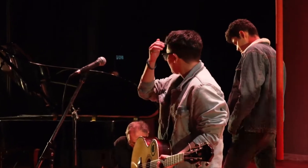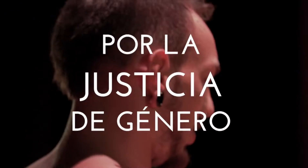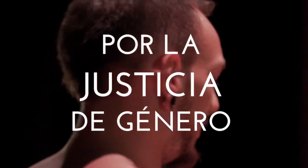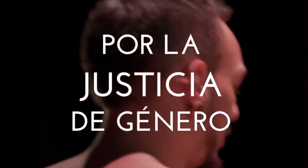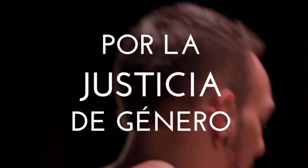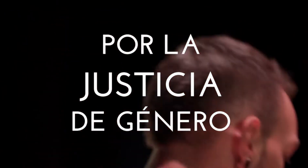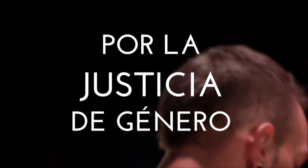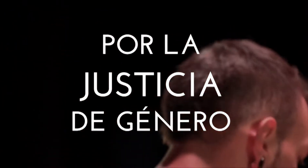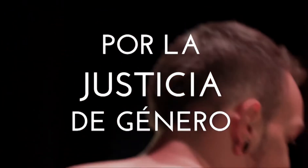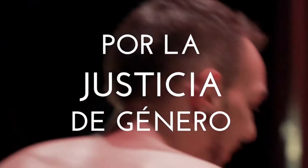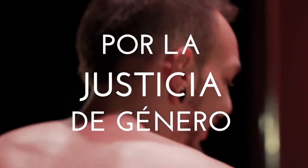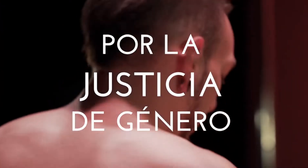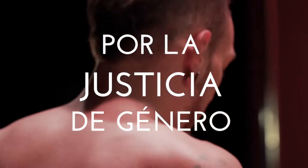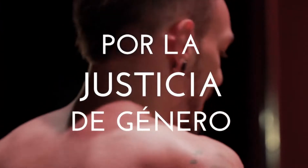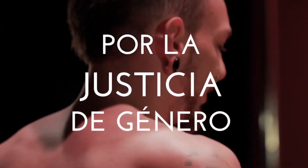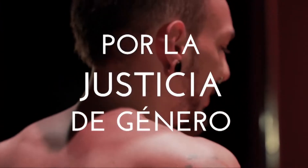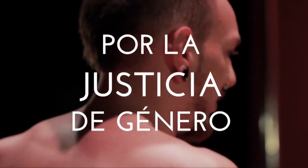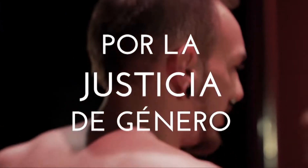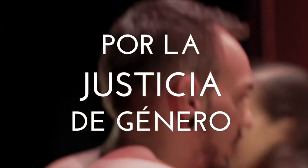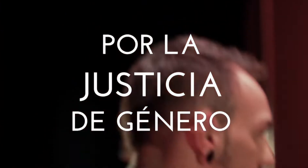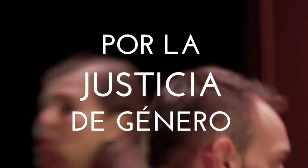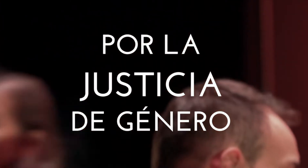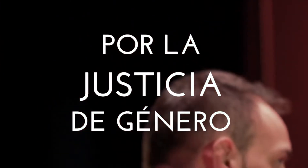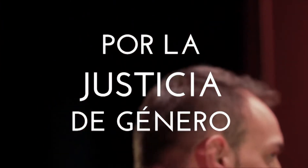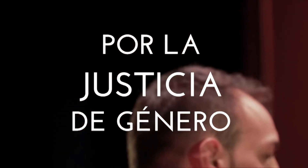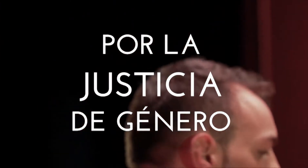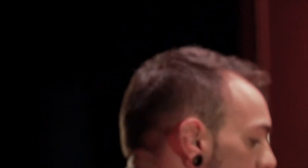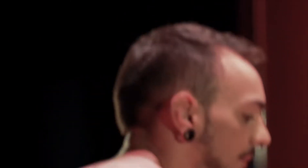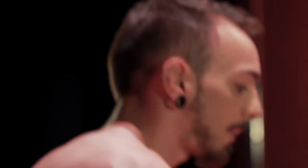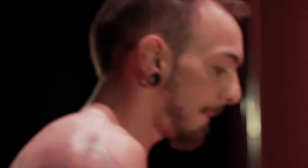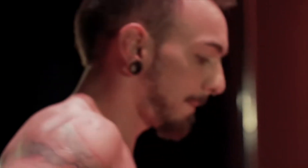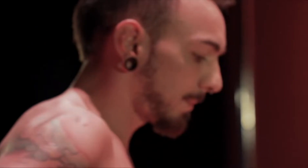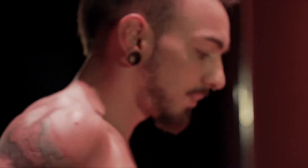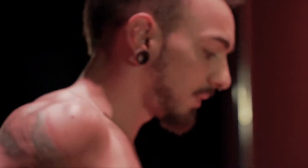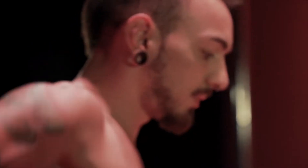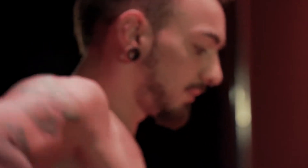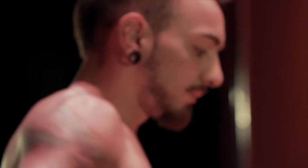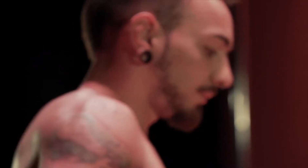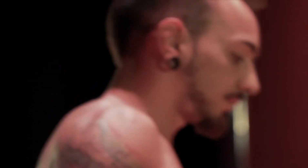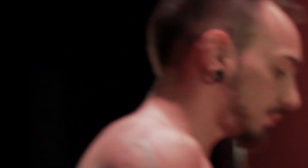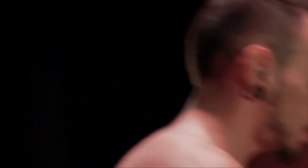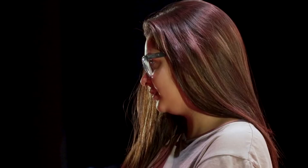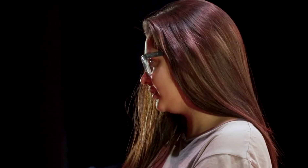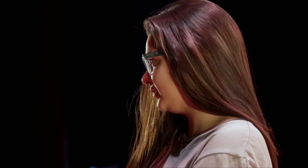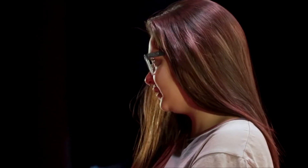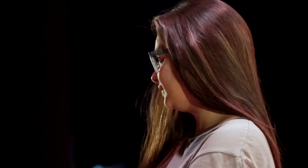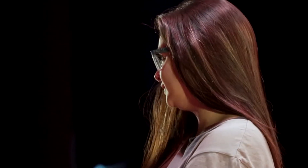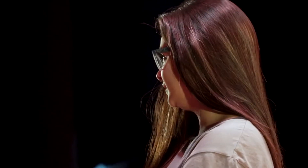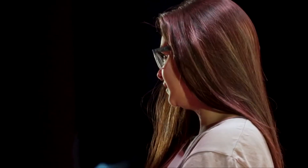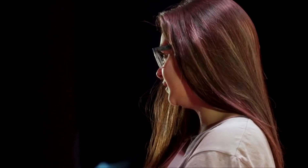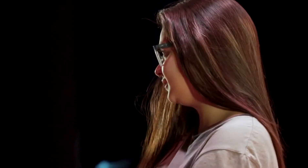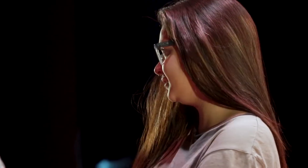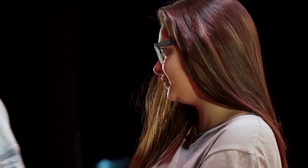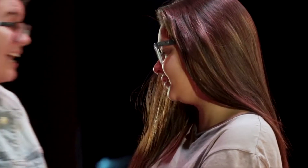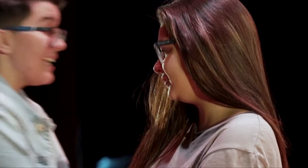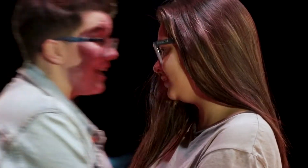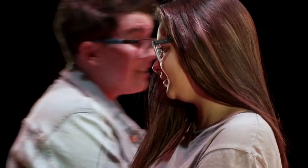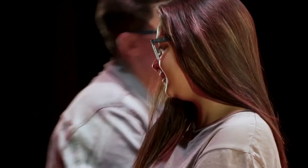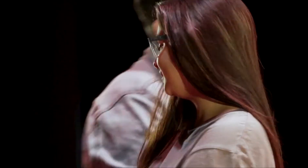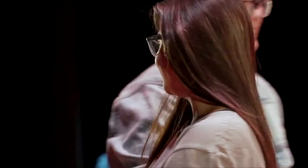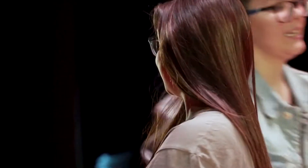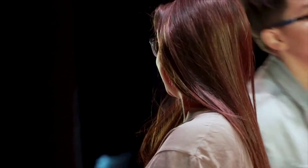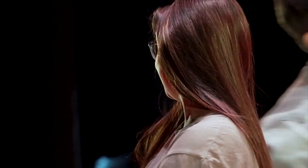Despido largas diamantinas Al andar Quiero ir de viaje Al